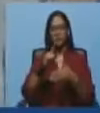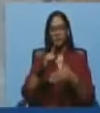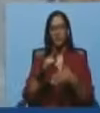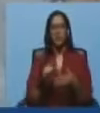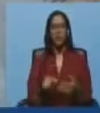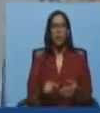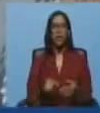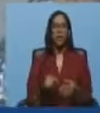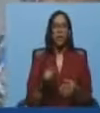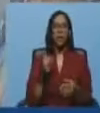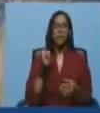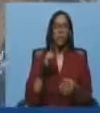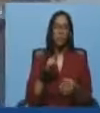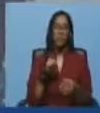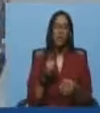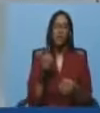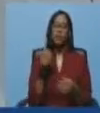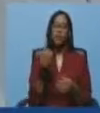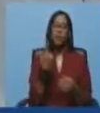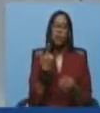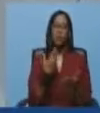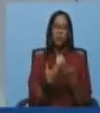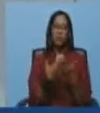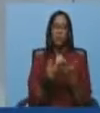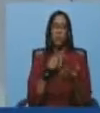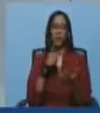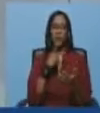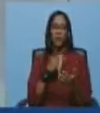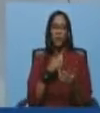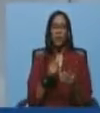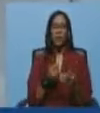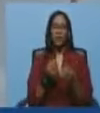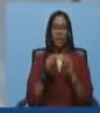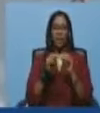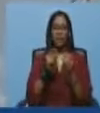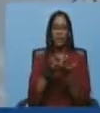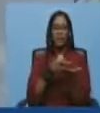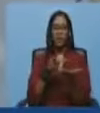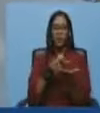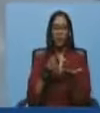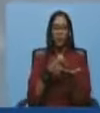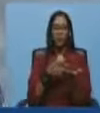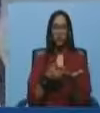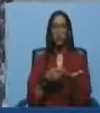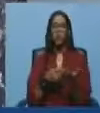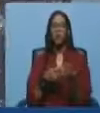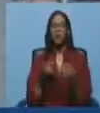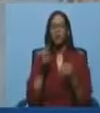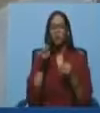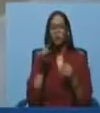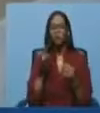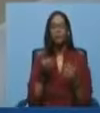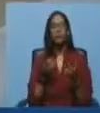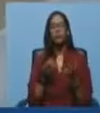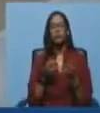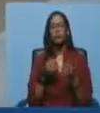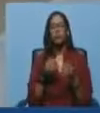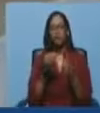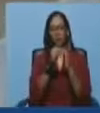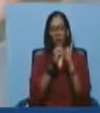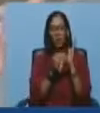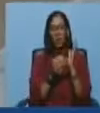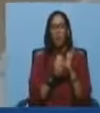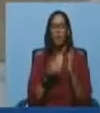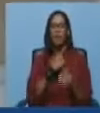medio partidista del continente que traduce sus contenidos al mandarín, ¿no? Que hay un esfuerzo también de conexión ahí con la